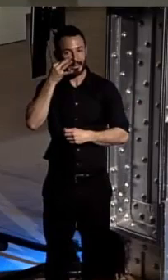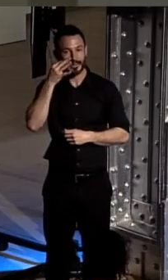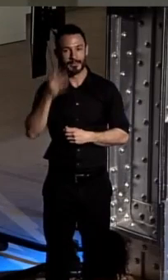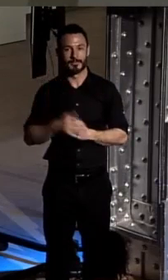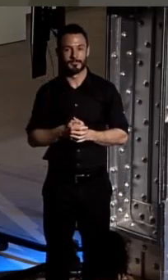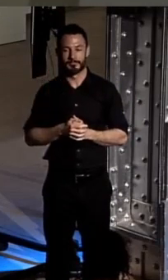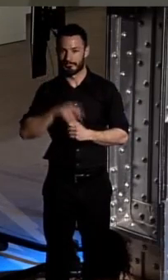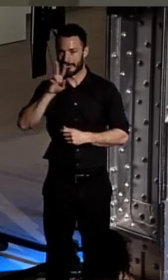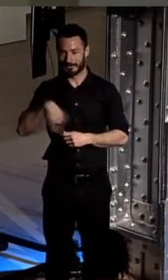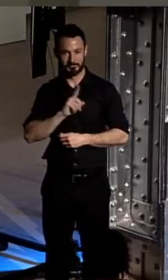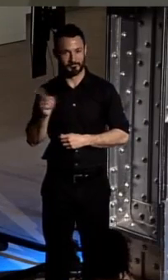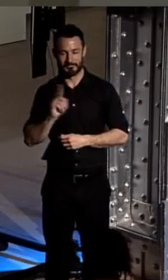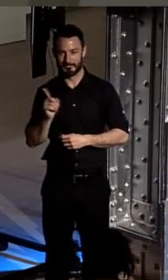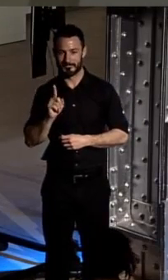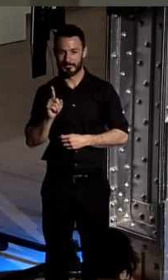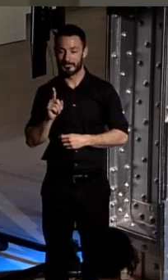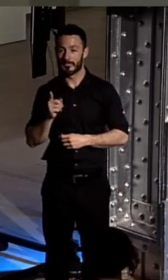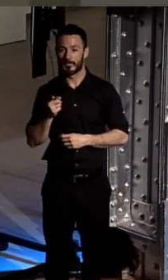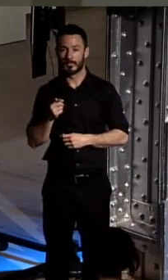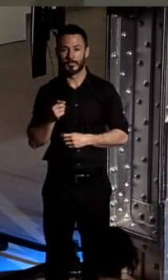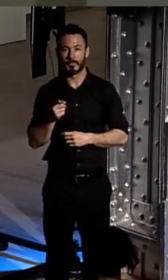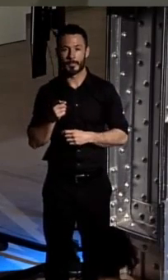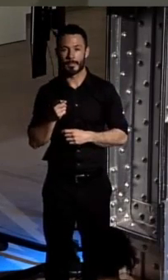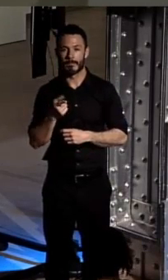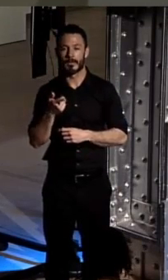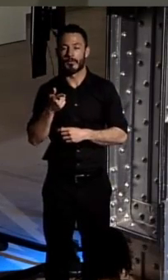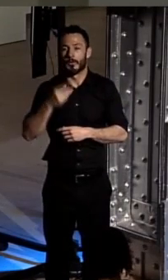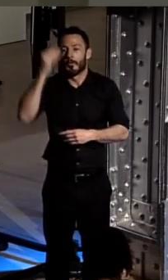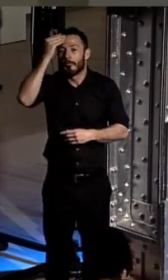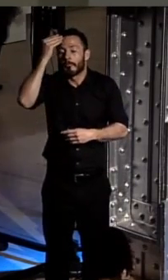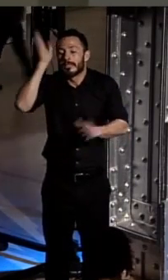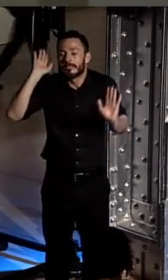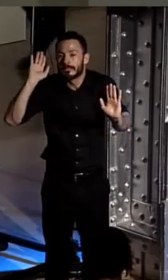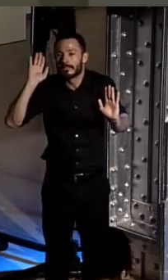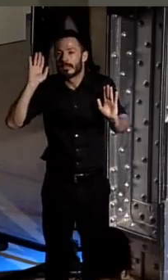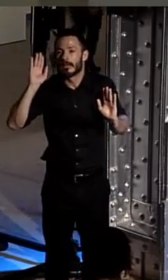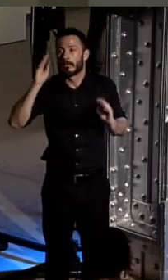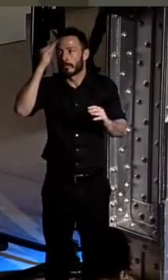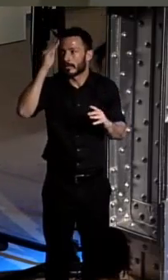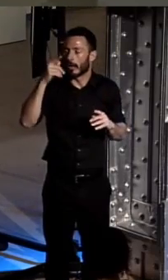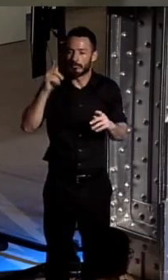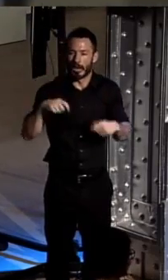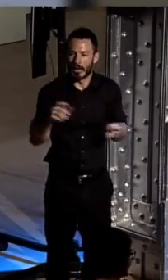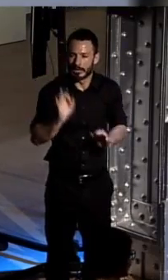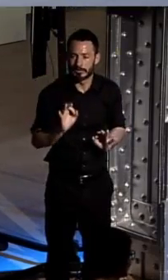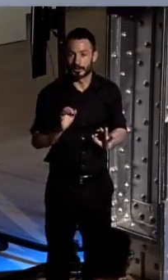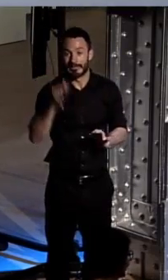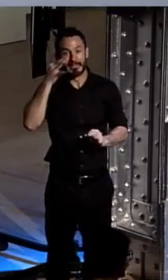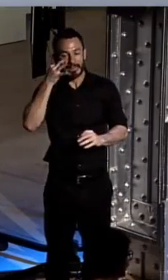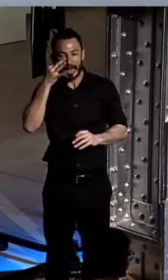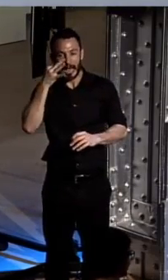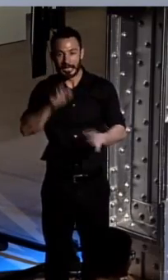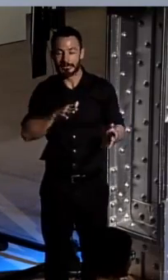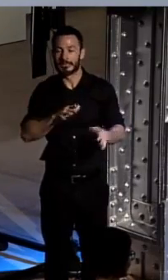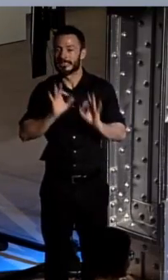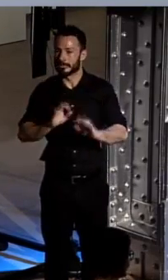señores, no es así. Porque la gente cuando uno diría, eso es lo que uno haría, eso es lo que uno piensa que haría, lo que uno piensa sería natural que haría, pero no es lo que sucede. Yo no tengo, es decir,